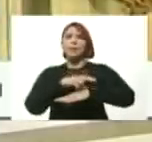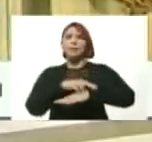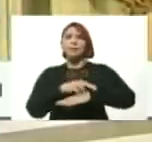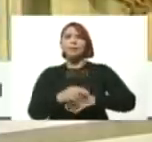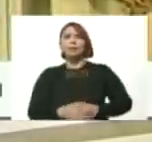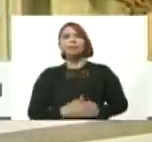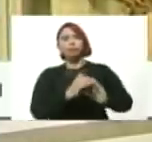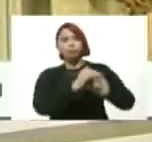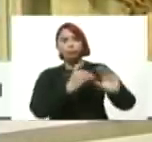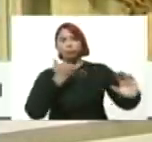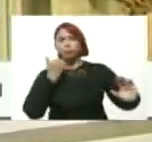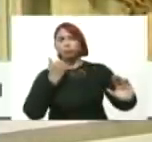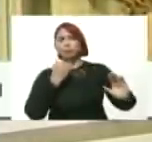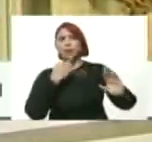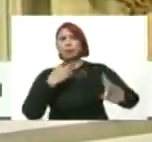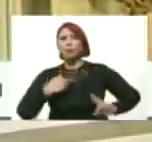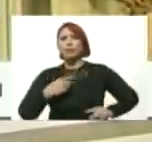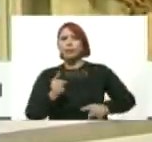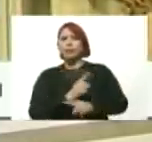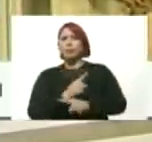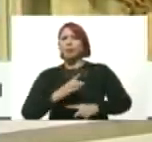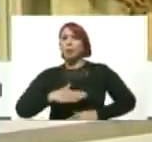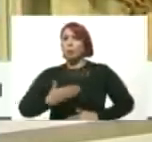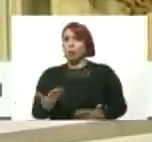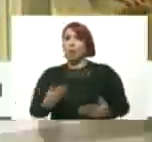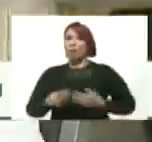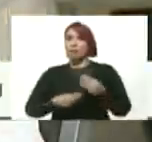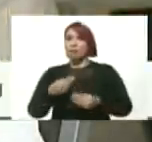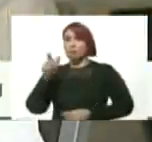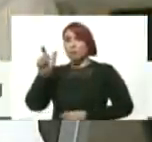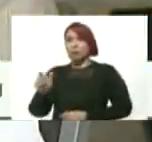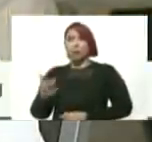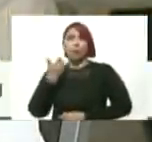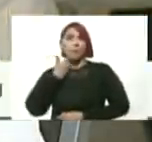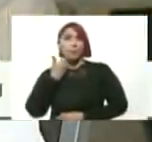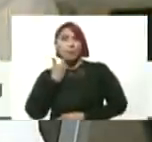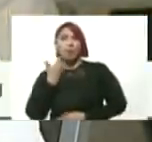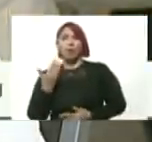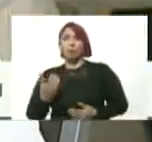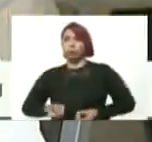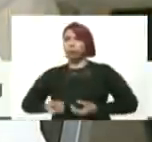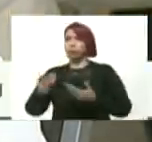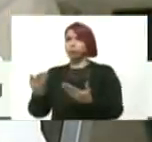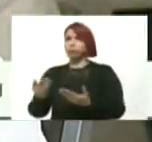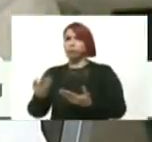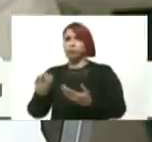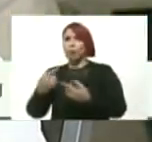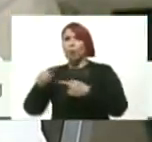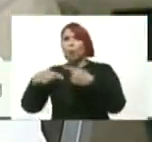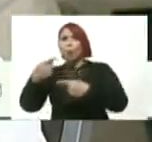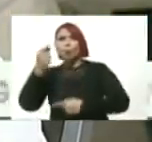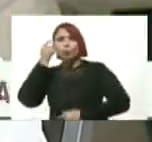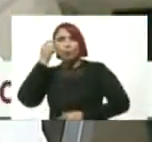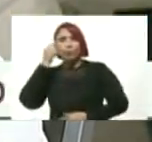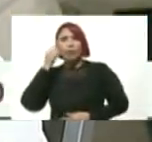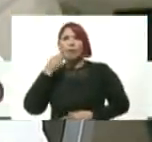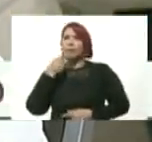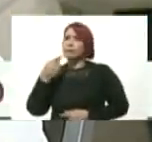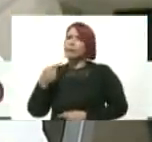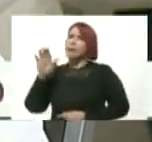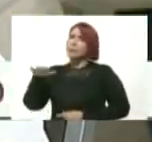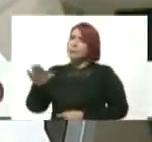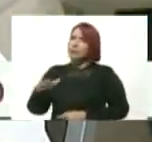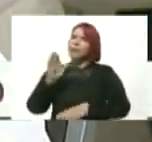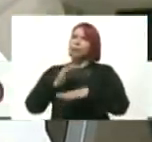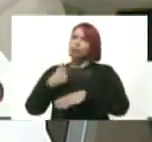respuesta rápida que le puede llevar a su paciente en el barrio en la comunidad al otro día y decirle mire lo que